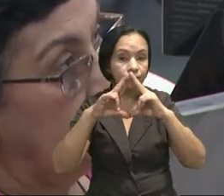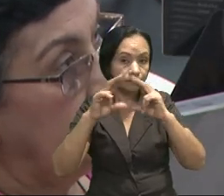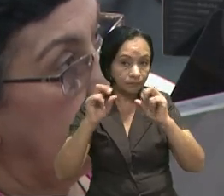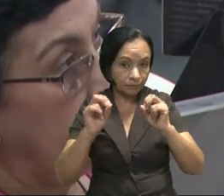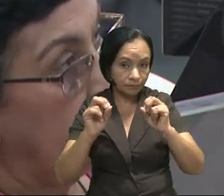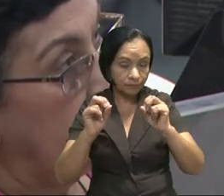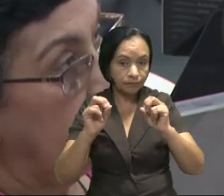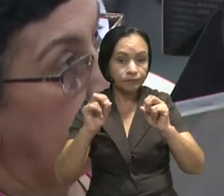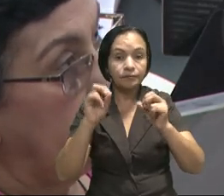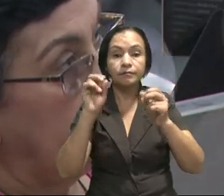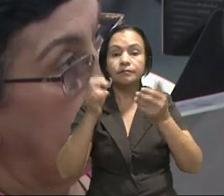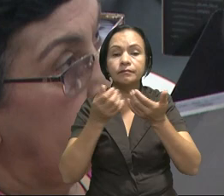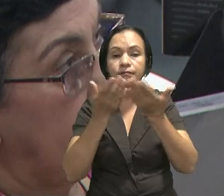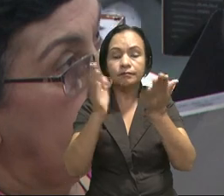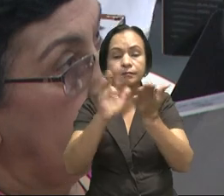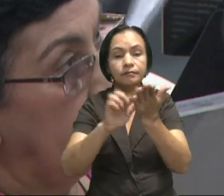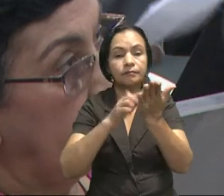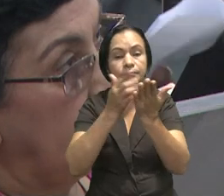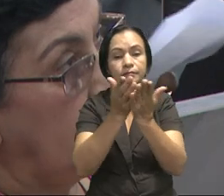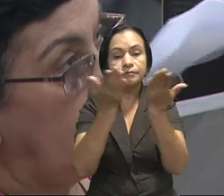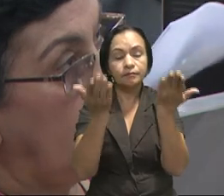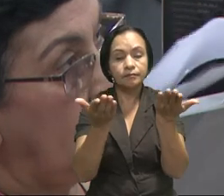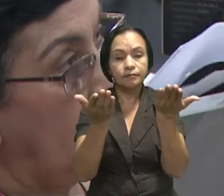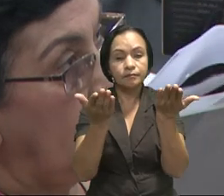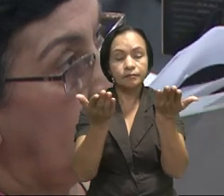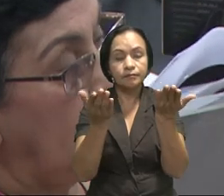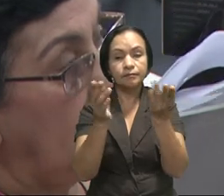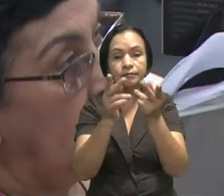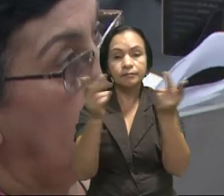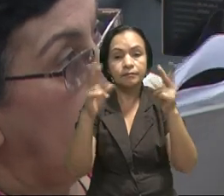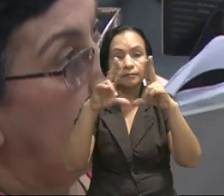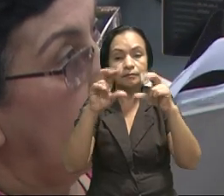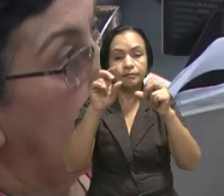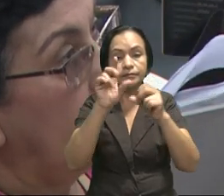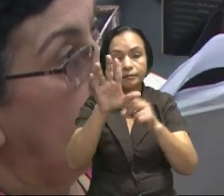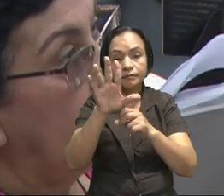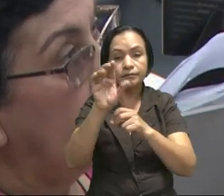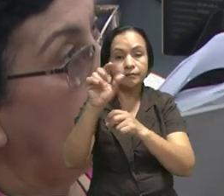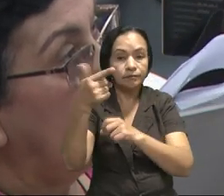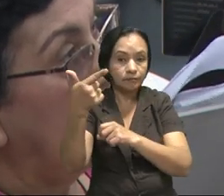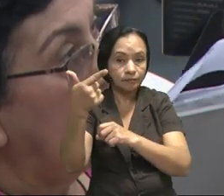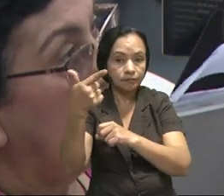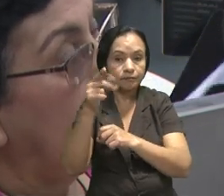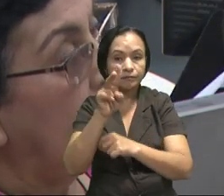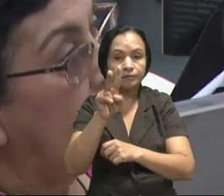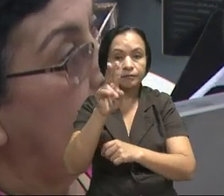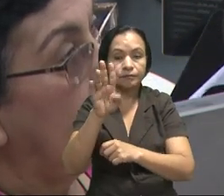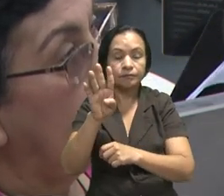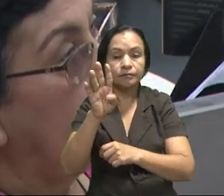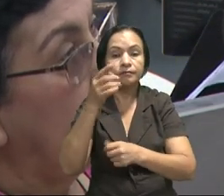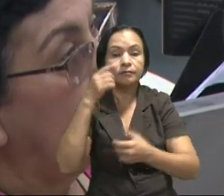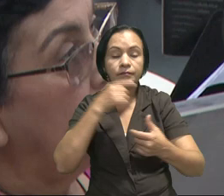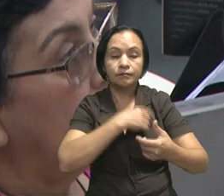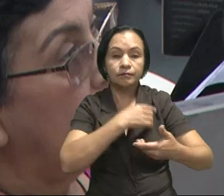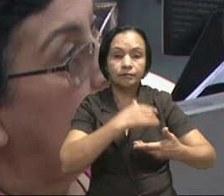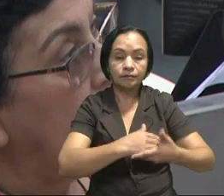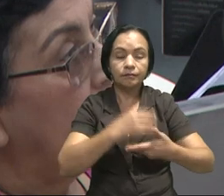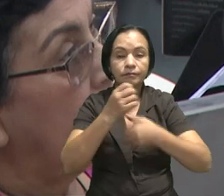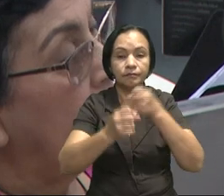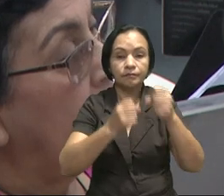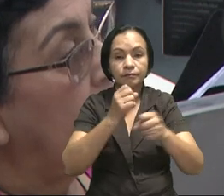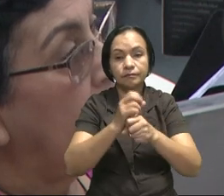República de Nicaragua, publicado en la Gaceta Diario Oficial número 57 del 24 de marzo del